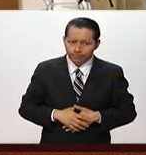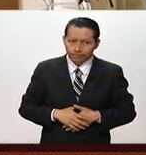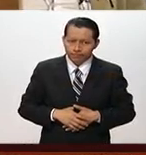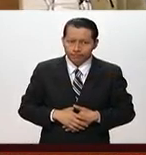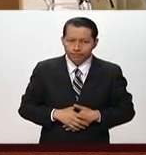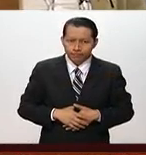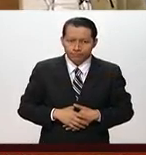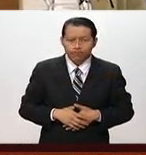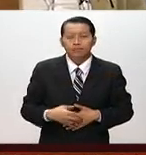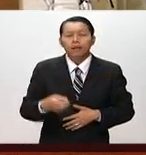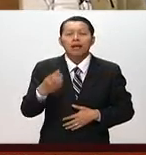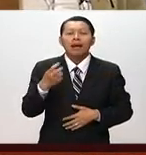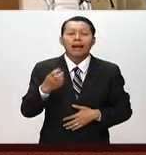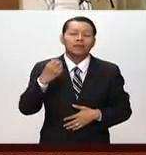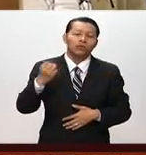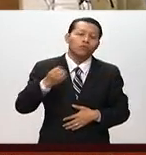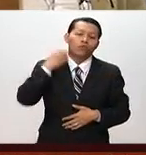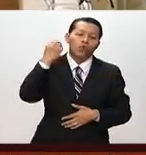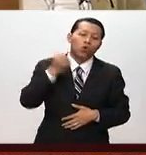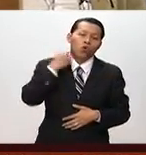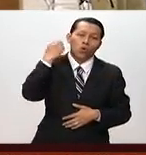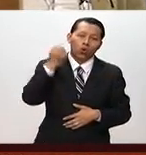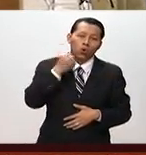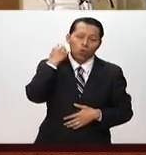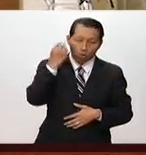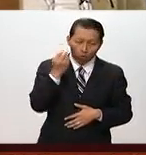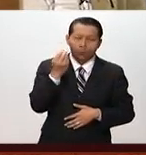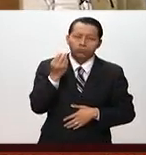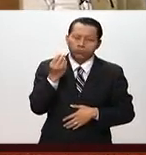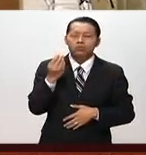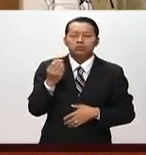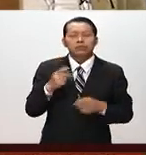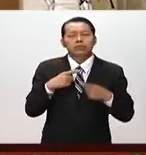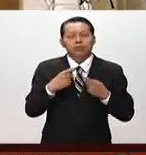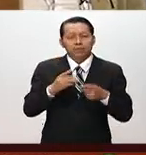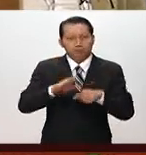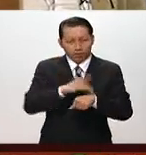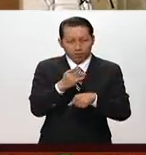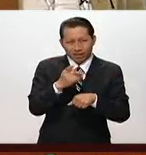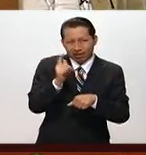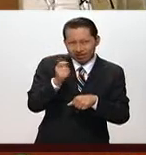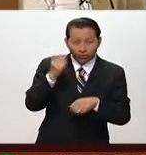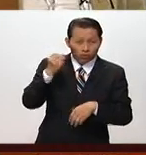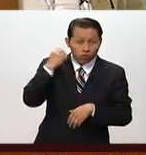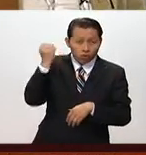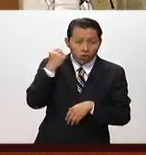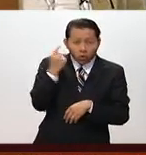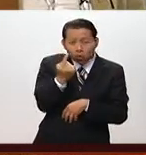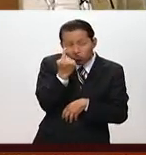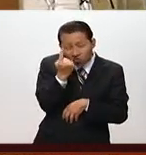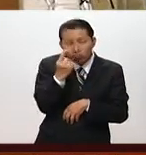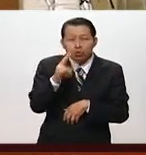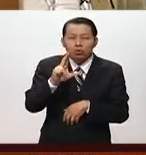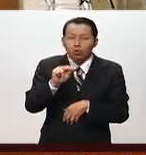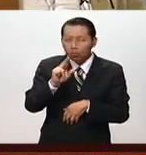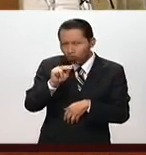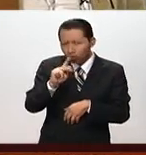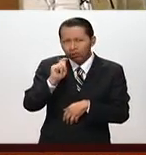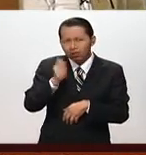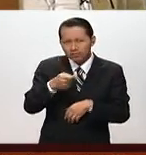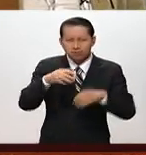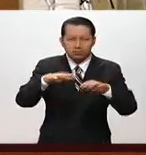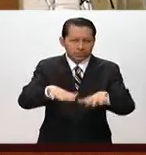Será fruto de estos foros, porque esto no acaba aquí, este foro en su riqueza no es un